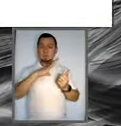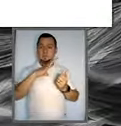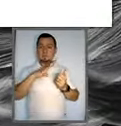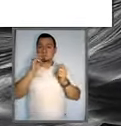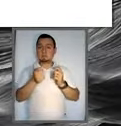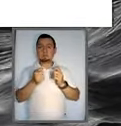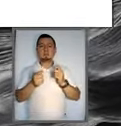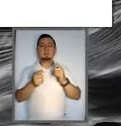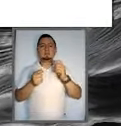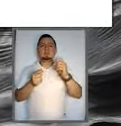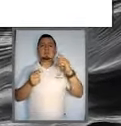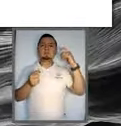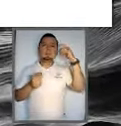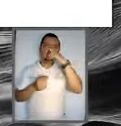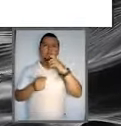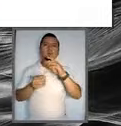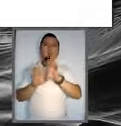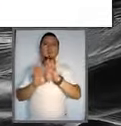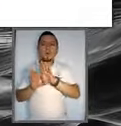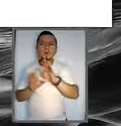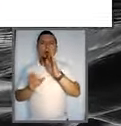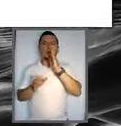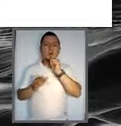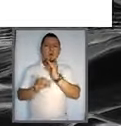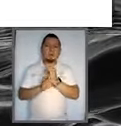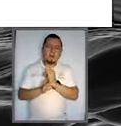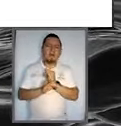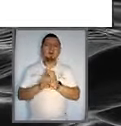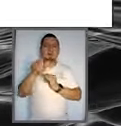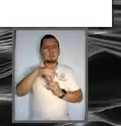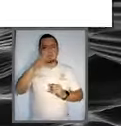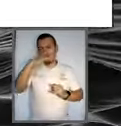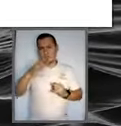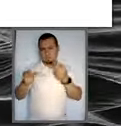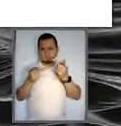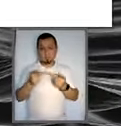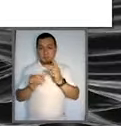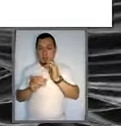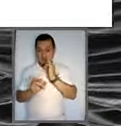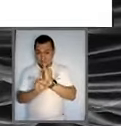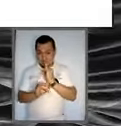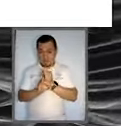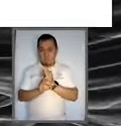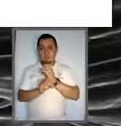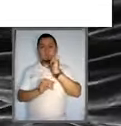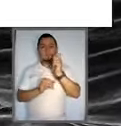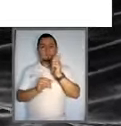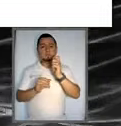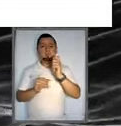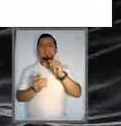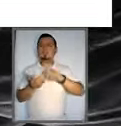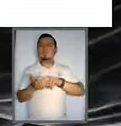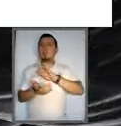se les ha dificultado mucho tener este tipo de experiencias. Que, ojo, no siempre son los que no tienen internet, incluso no se